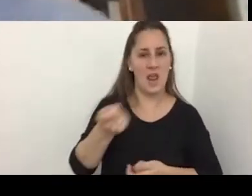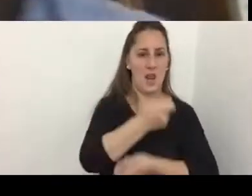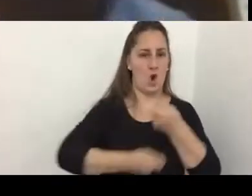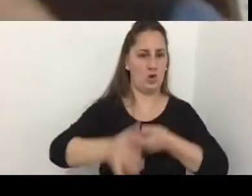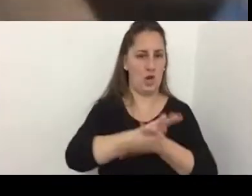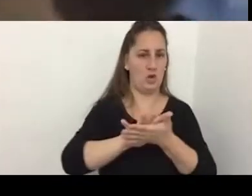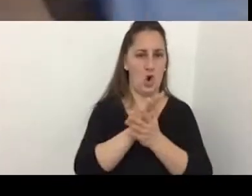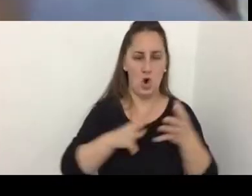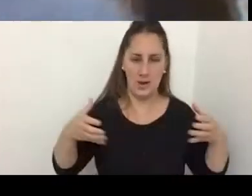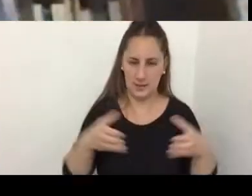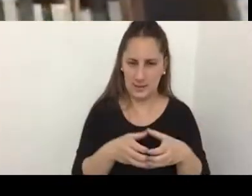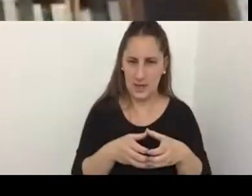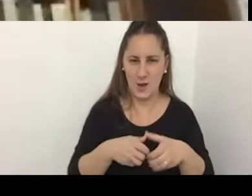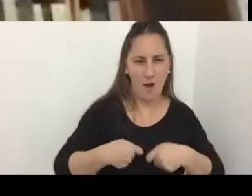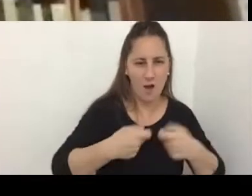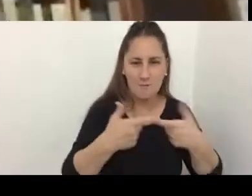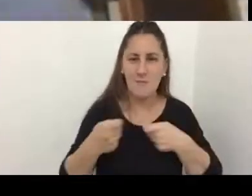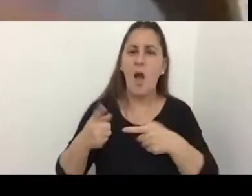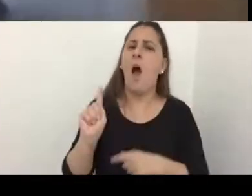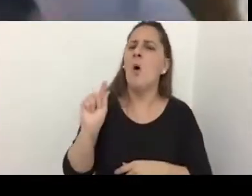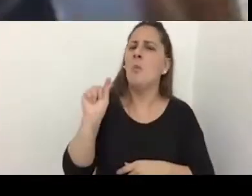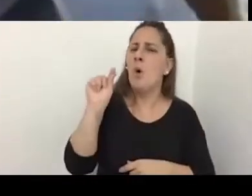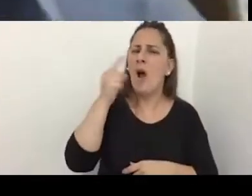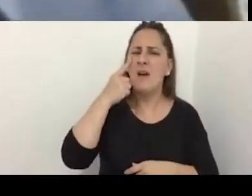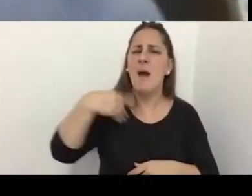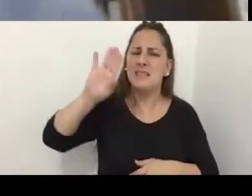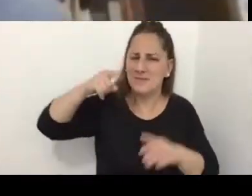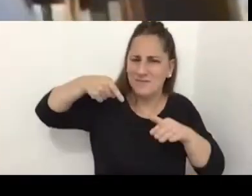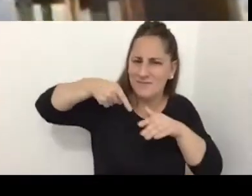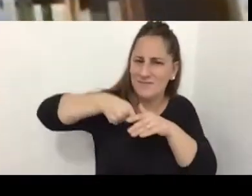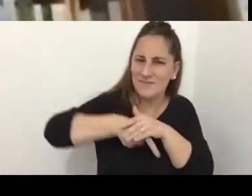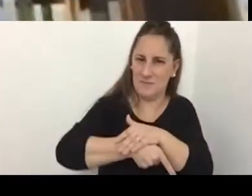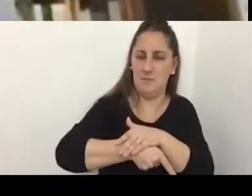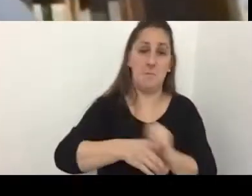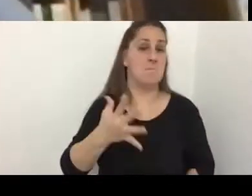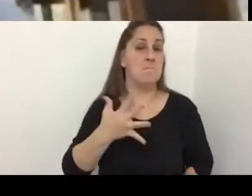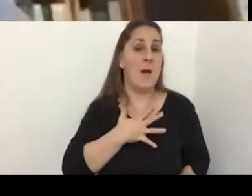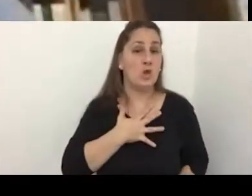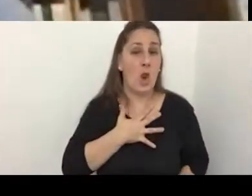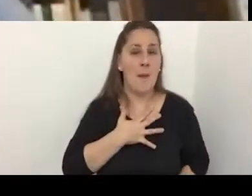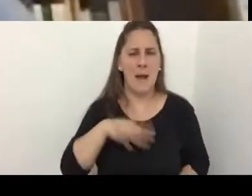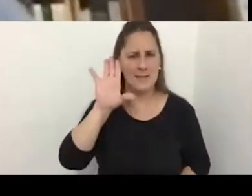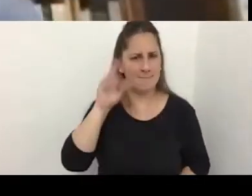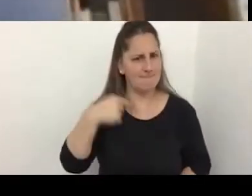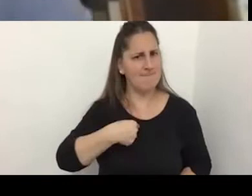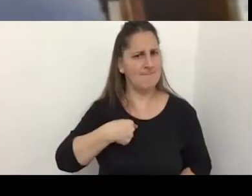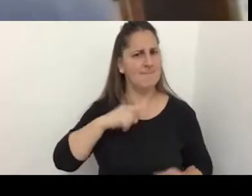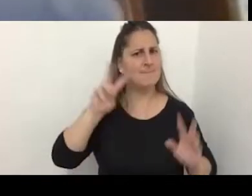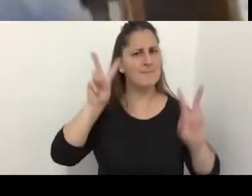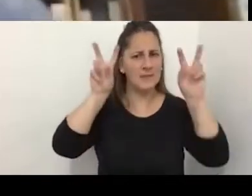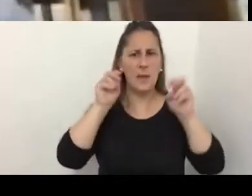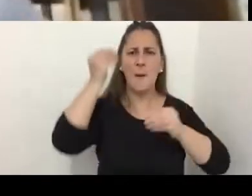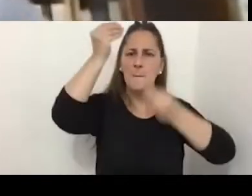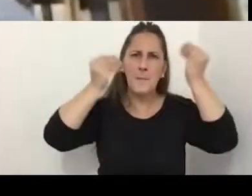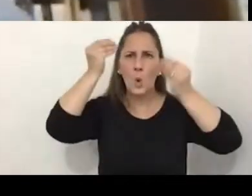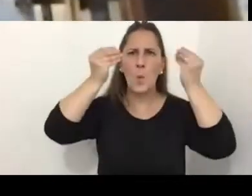acá vamos un poco al fondo de la cuestión, a lo que personalmente es una de las cuestiones que más me preocupa en términos de estudio. De hecho,